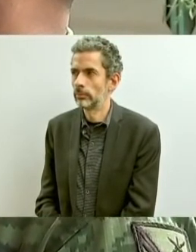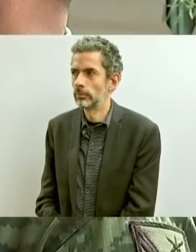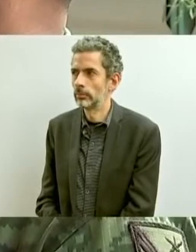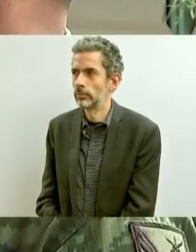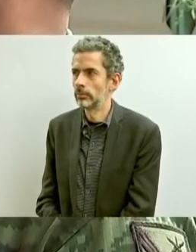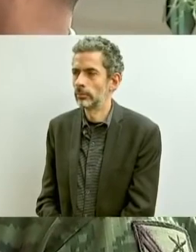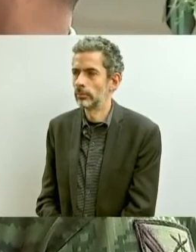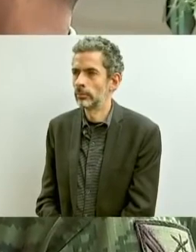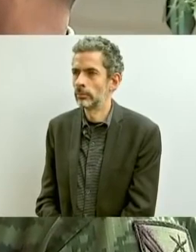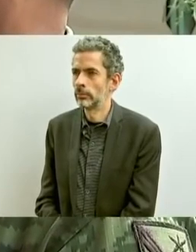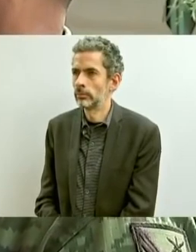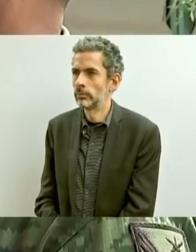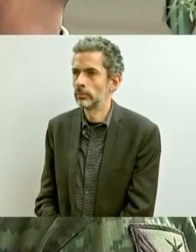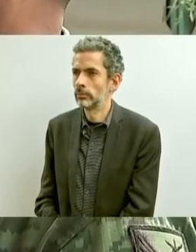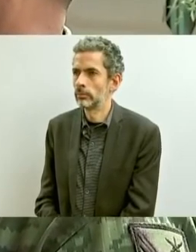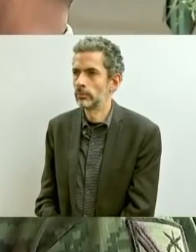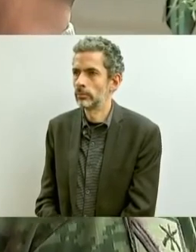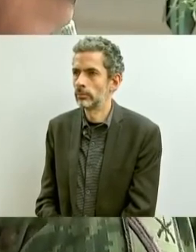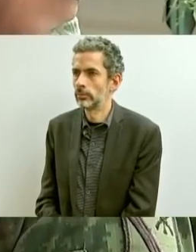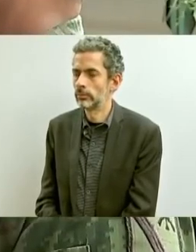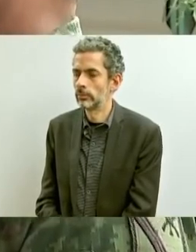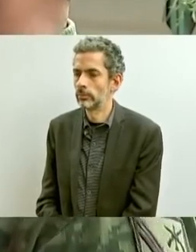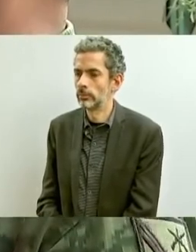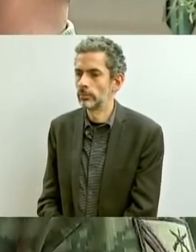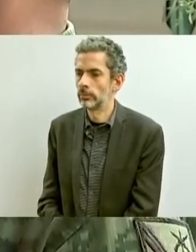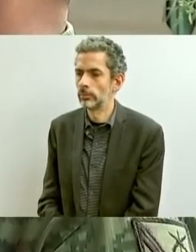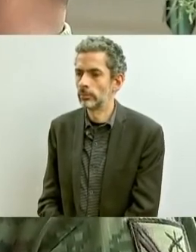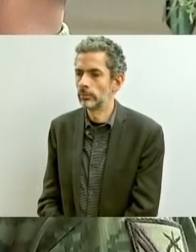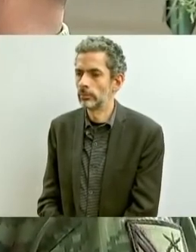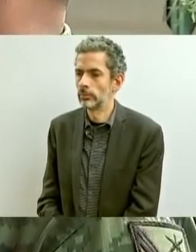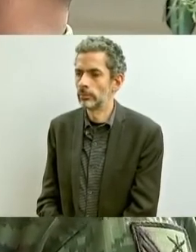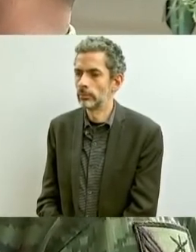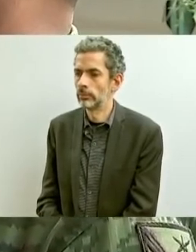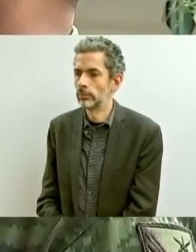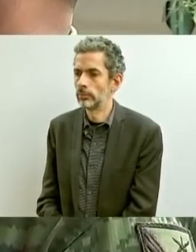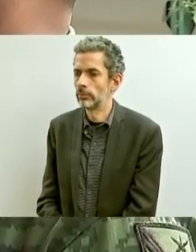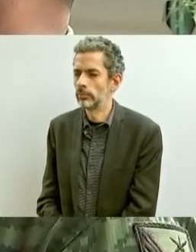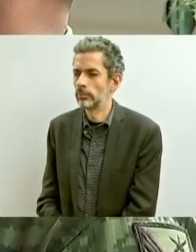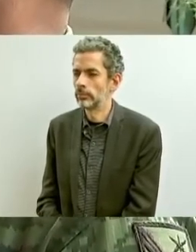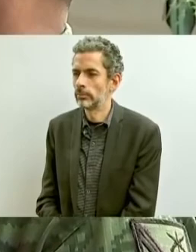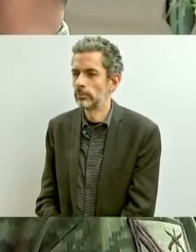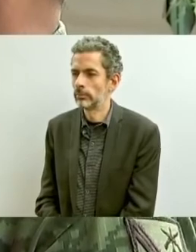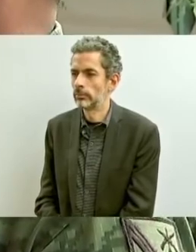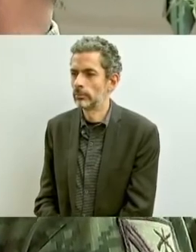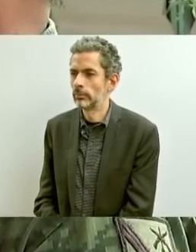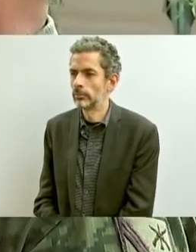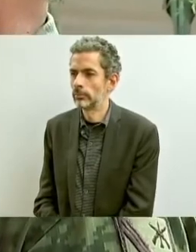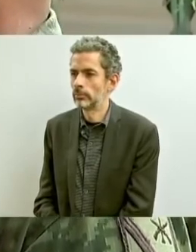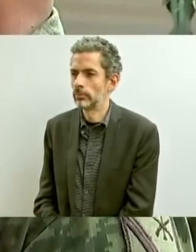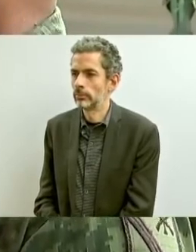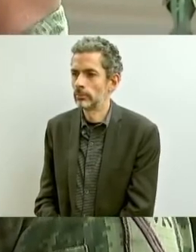caso de